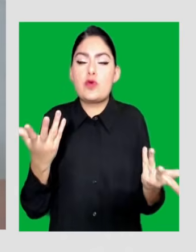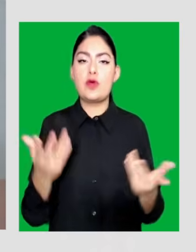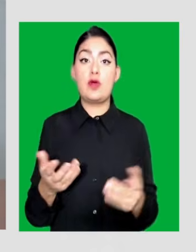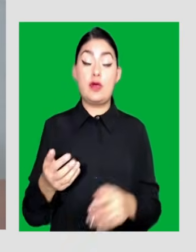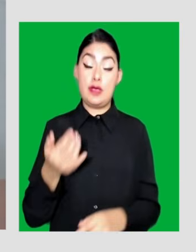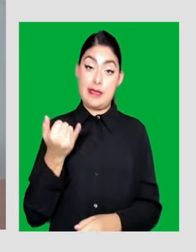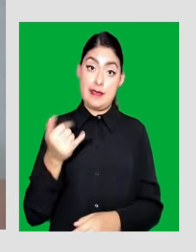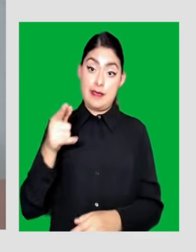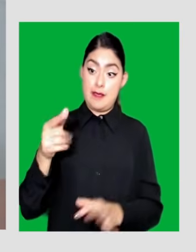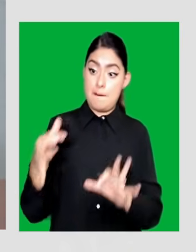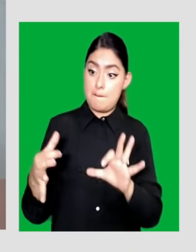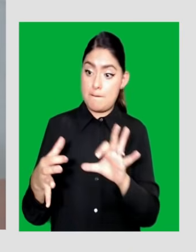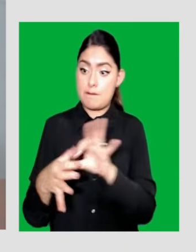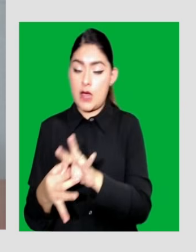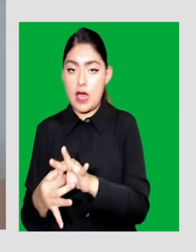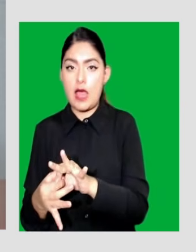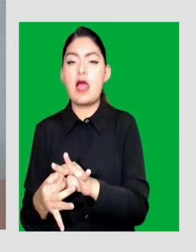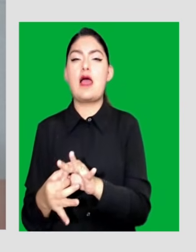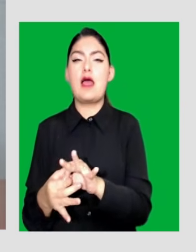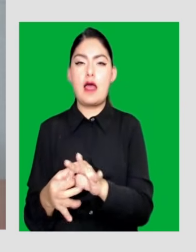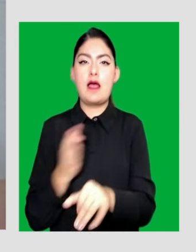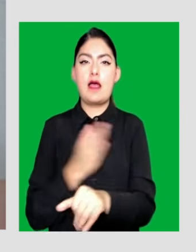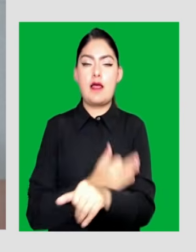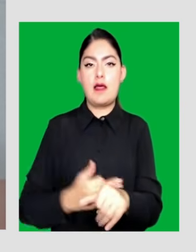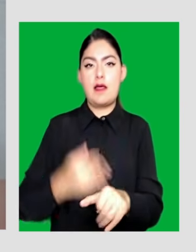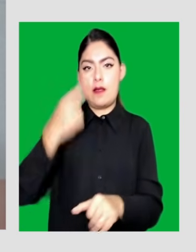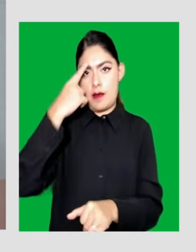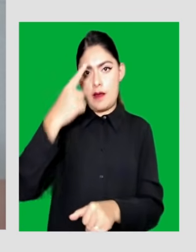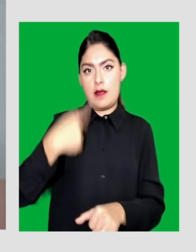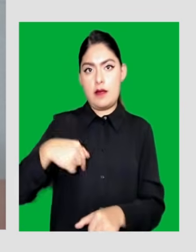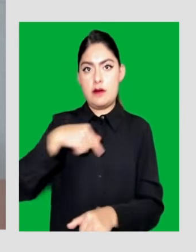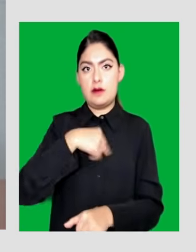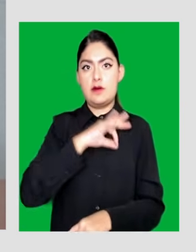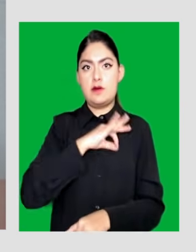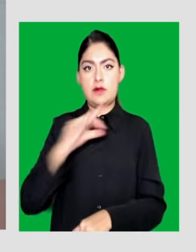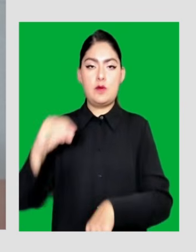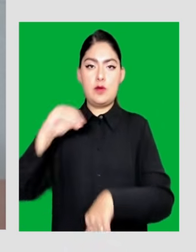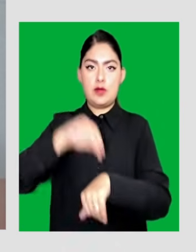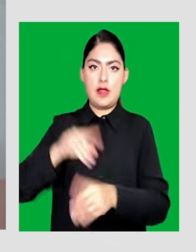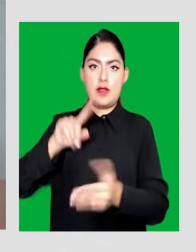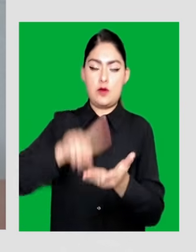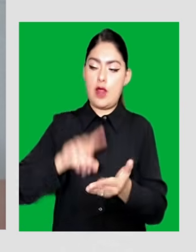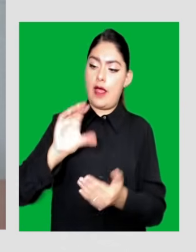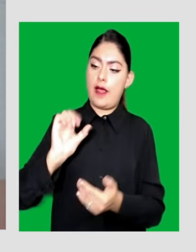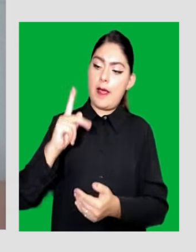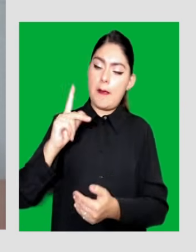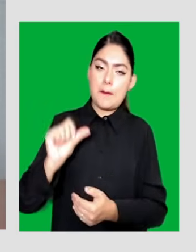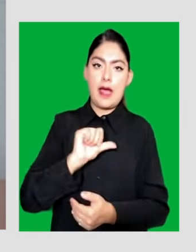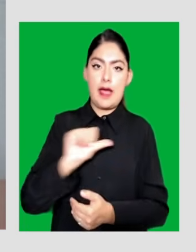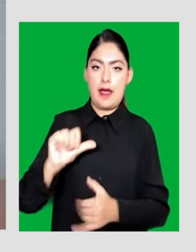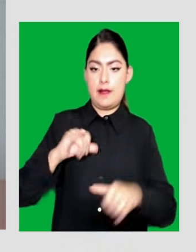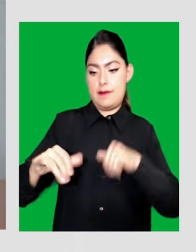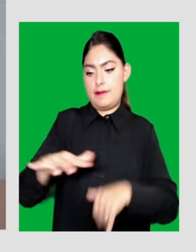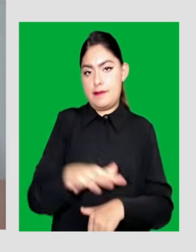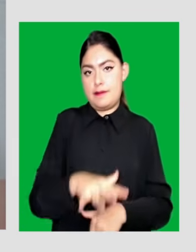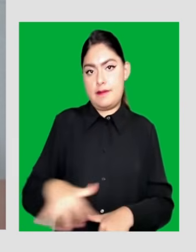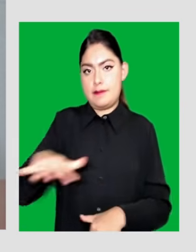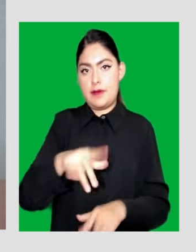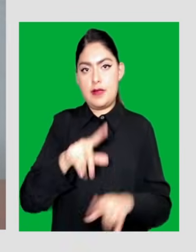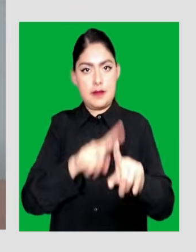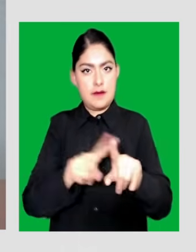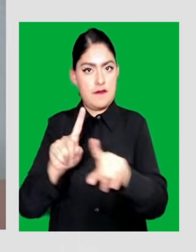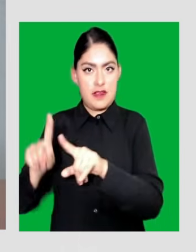Con esto concluimos nuestro primer módulo sobre los sistemas de información geográfica. Hemos sentado las bases y